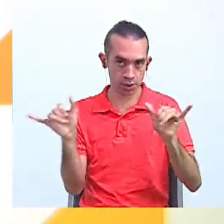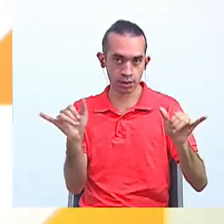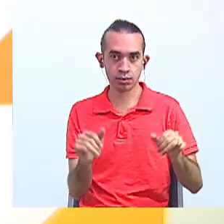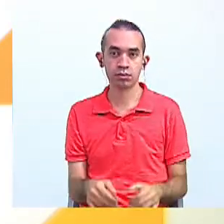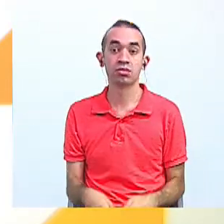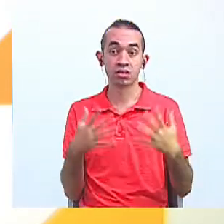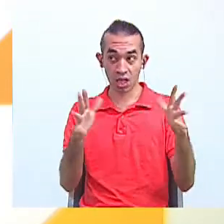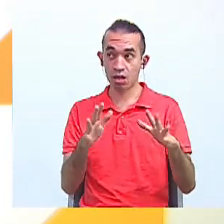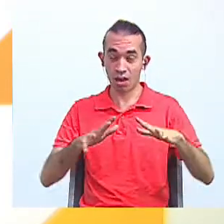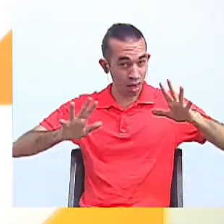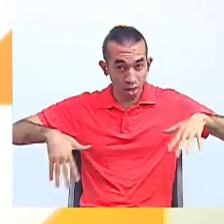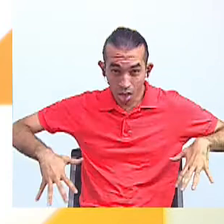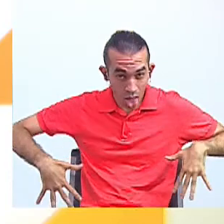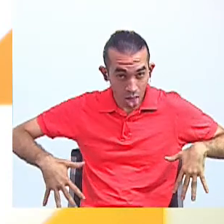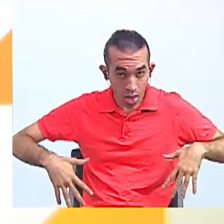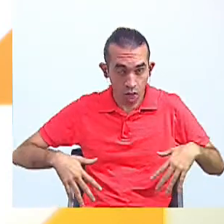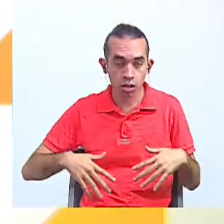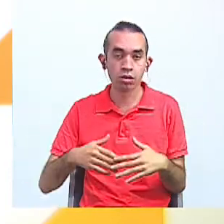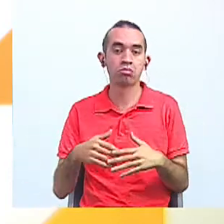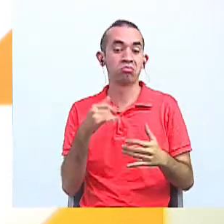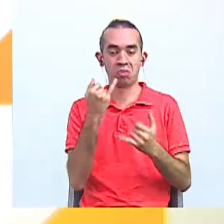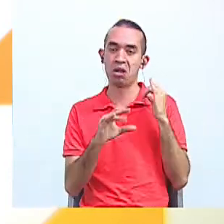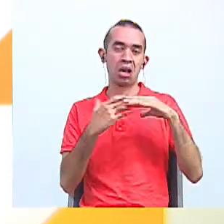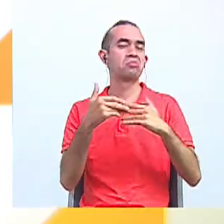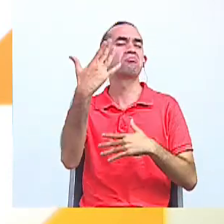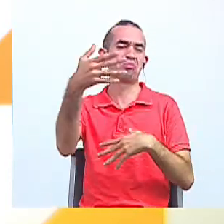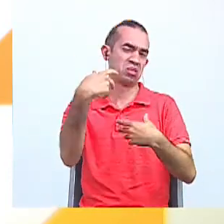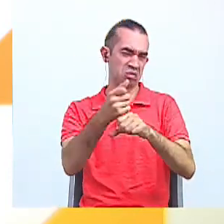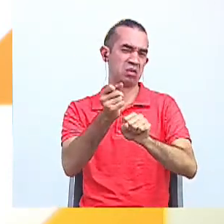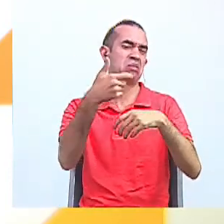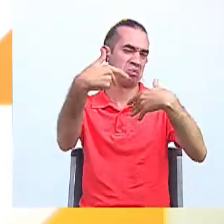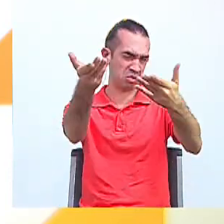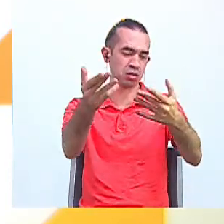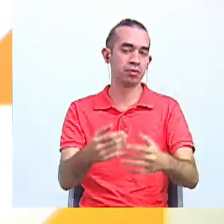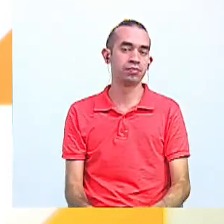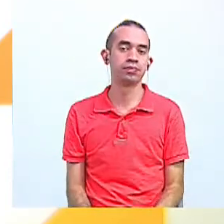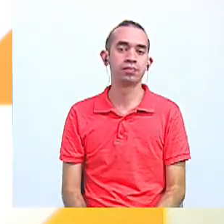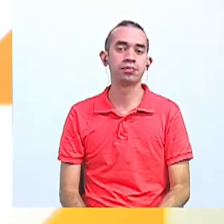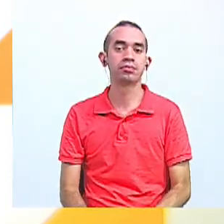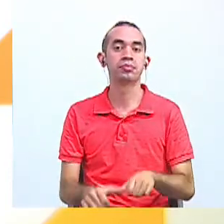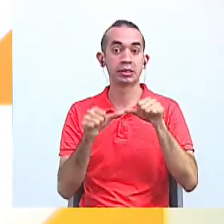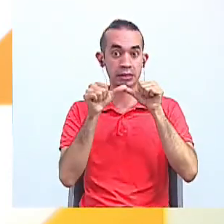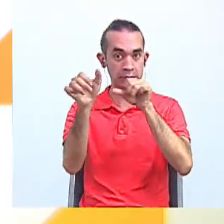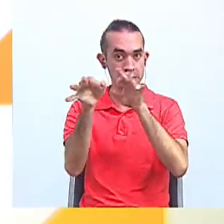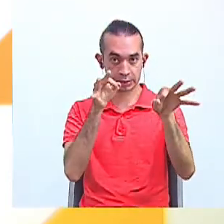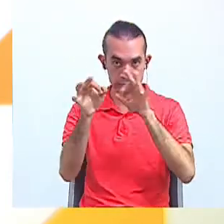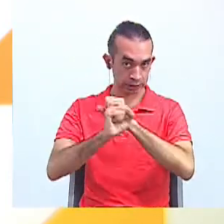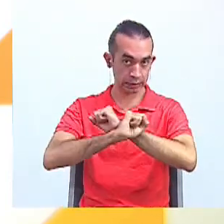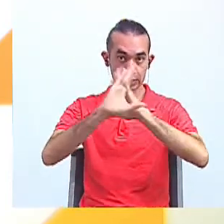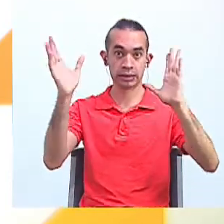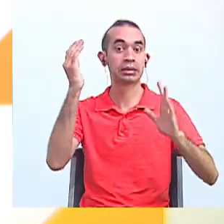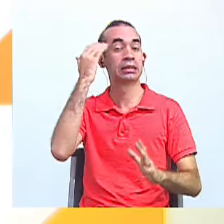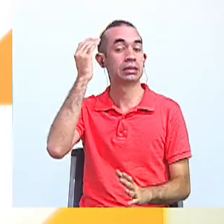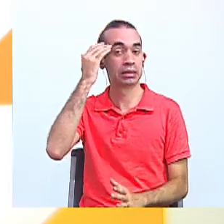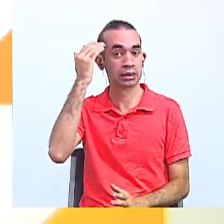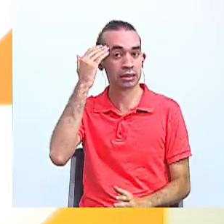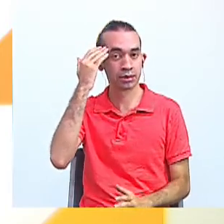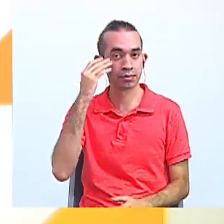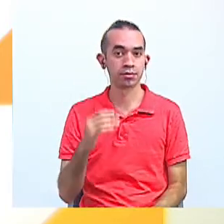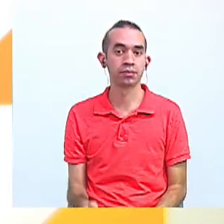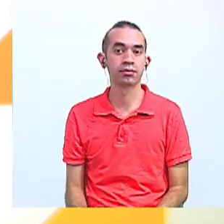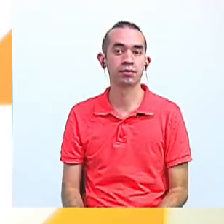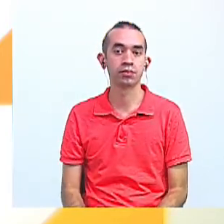que vayan a realizarlo. Muy bien. Ahora, para seguir ampliando conocimientos, vamos a hacer un